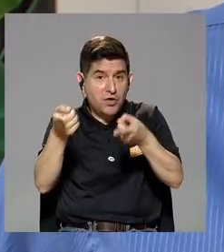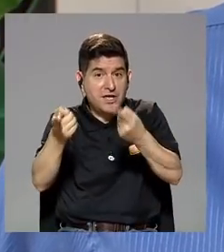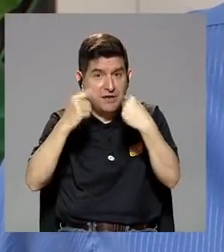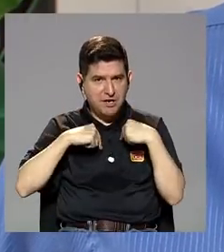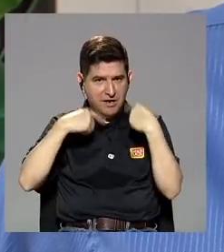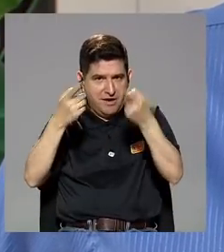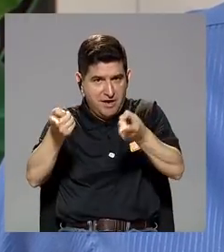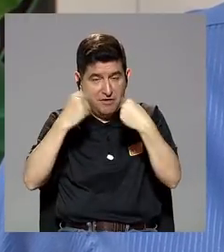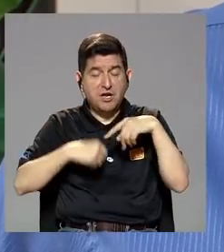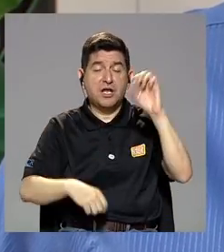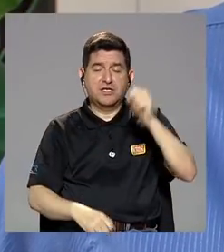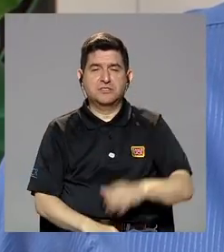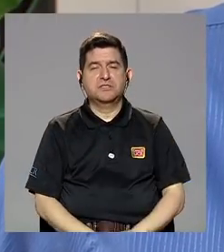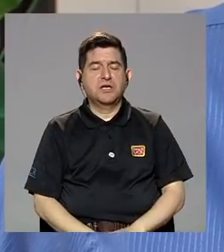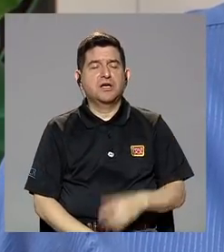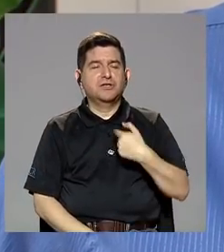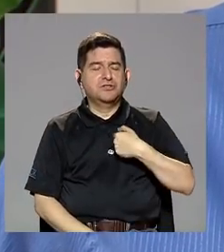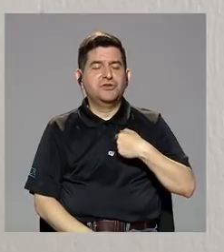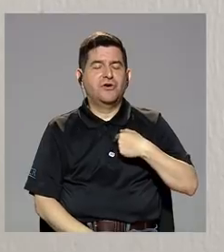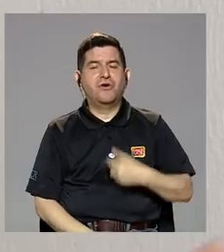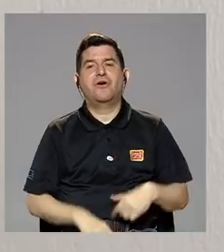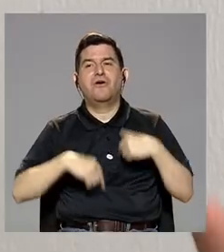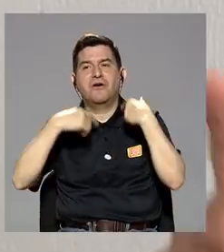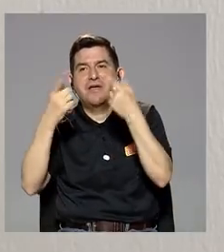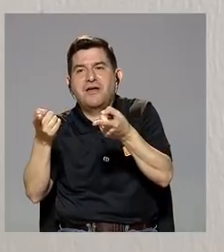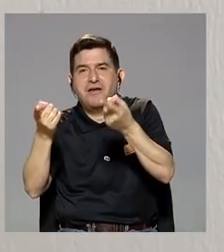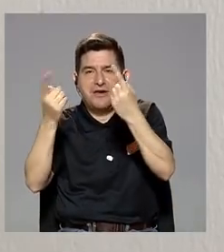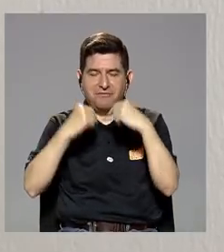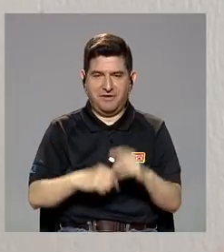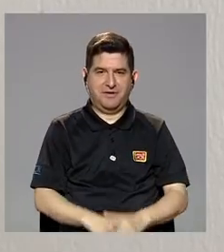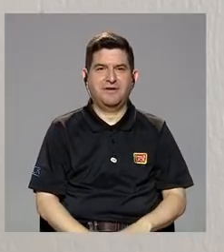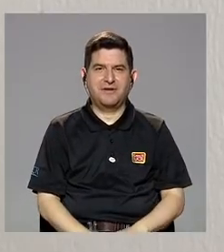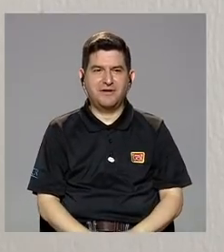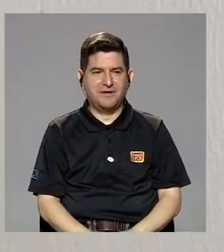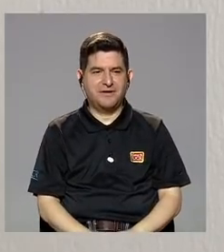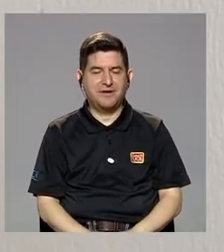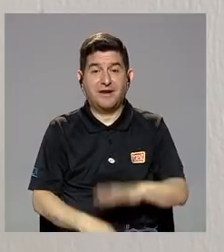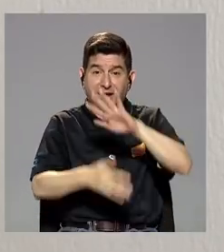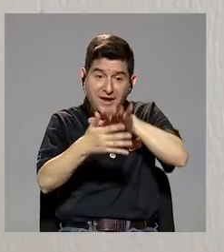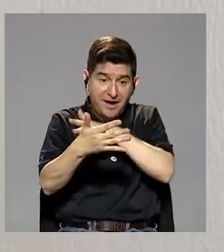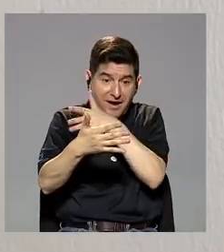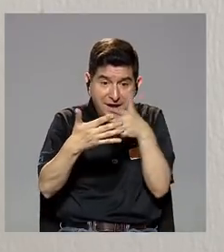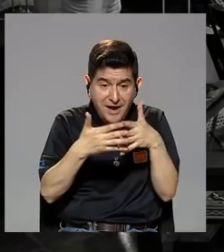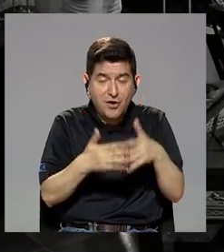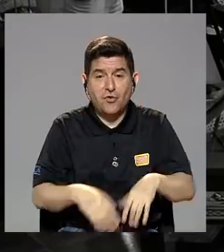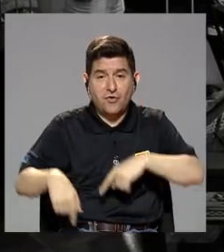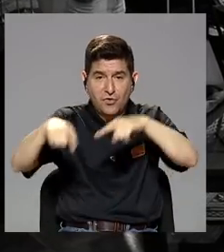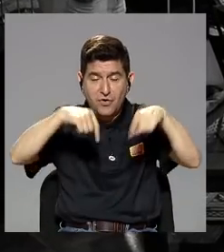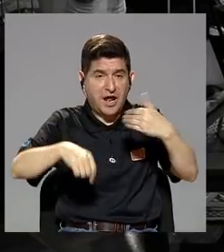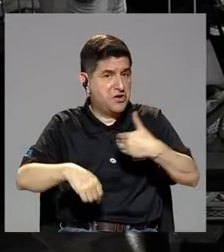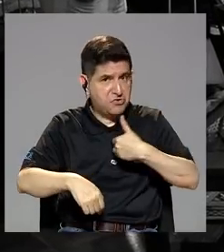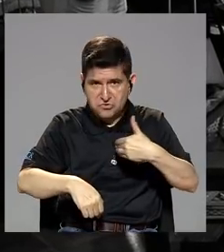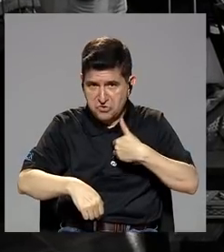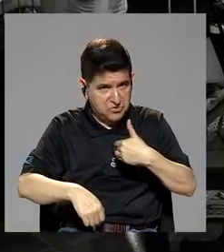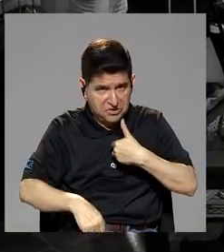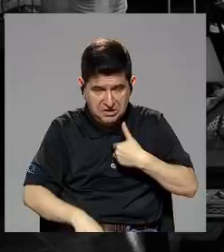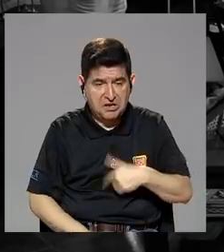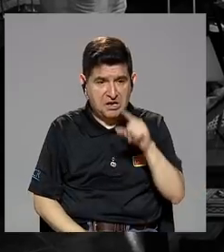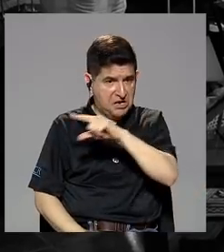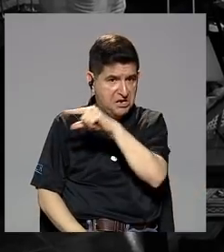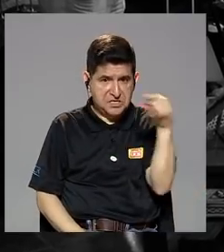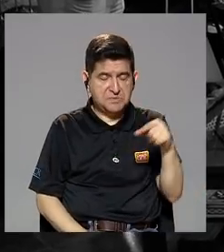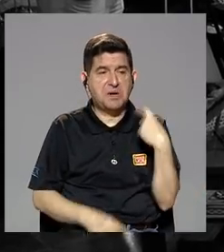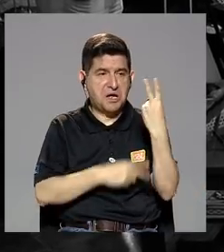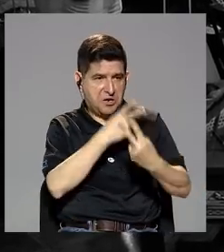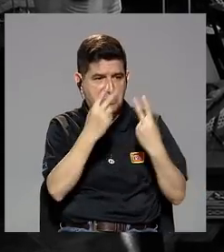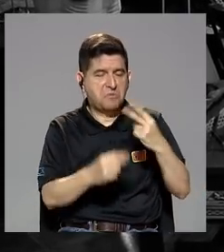constantemente sí claro estaba ya venía aquí sin veía yo el famoso horario de grabación y si no tenía grabación a la semana